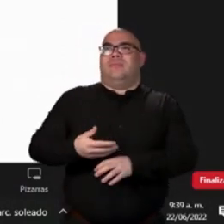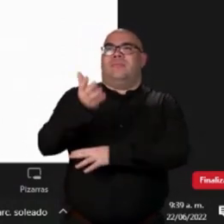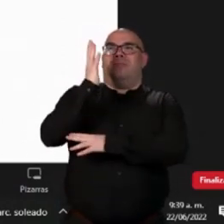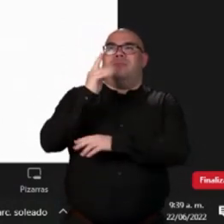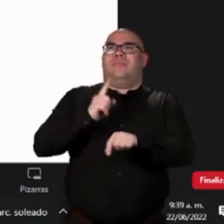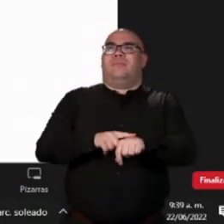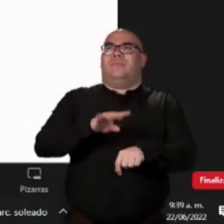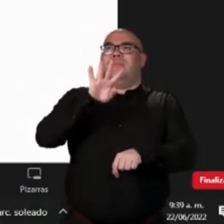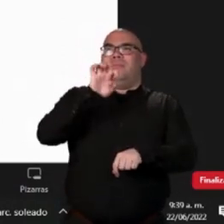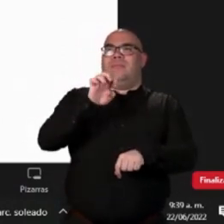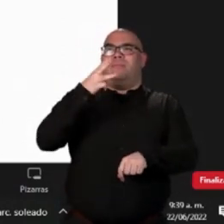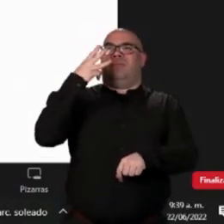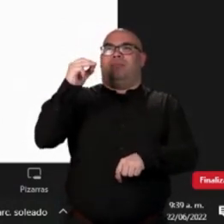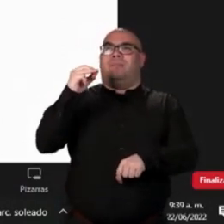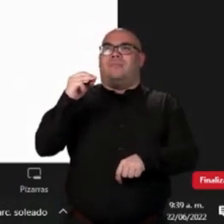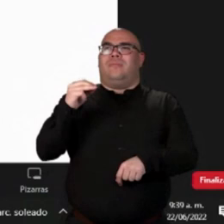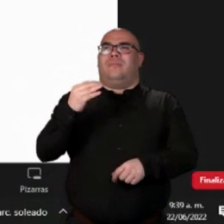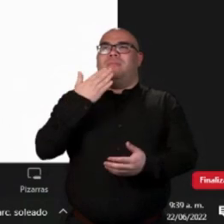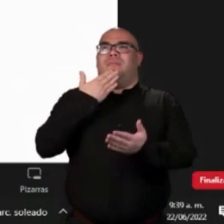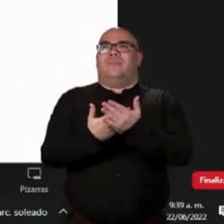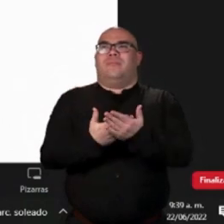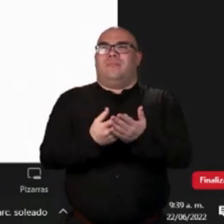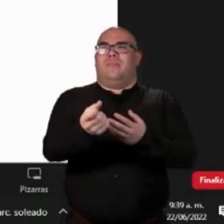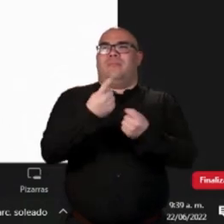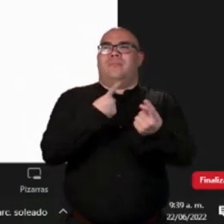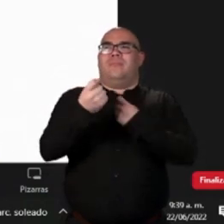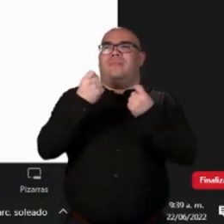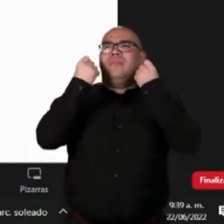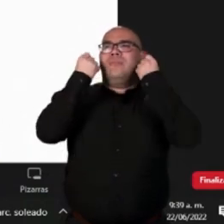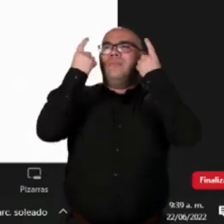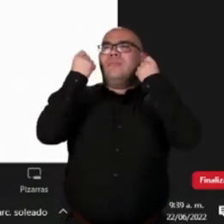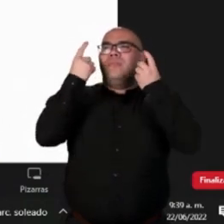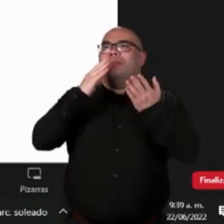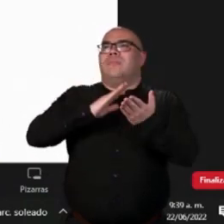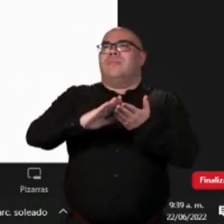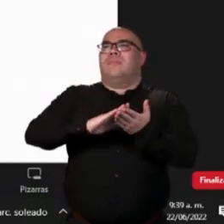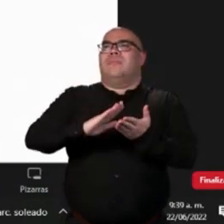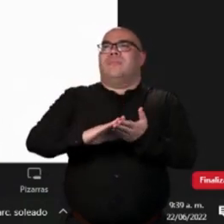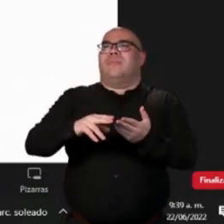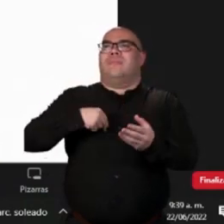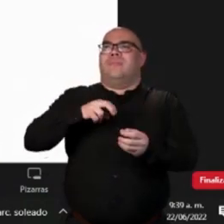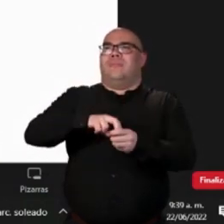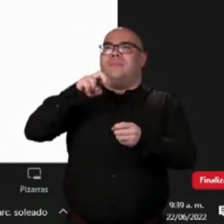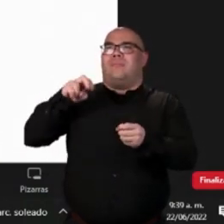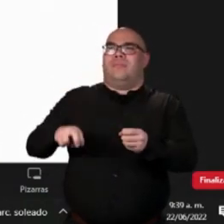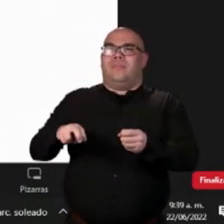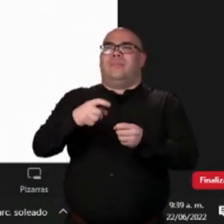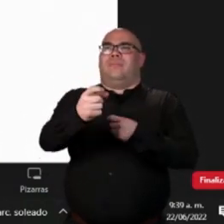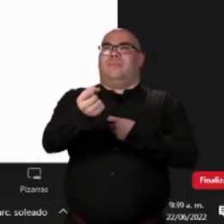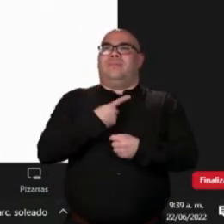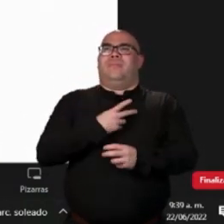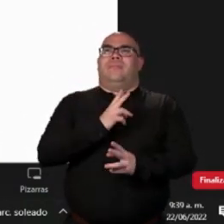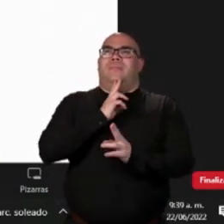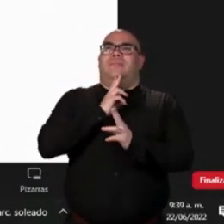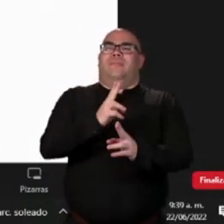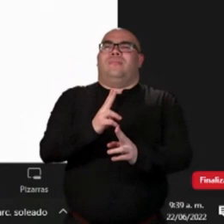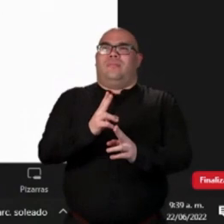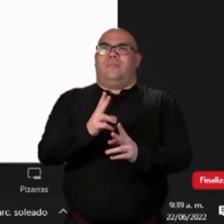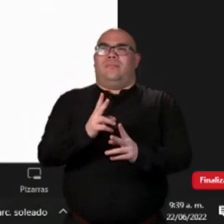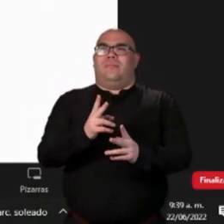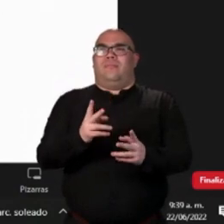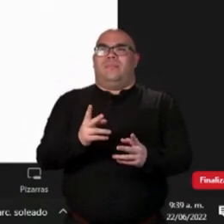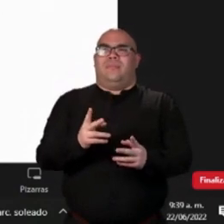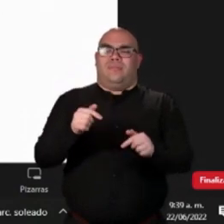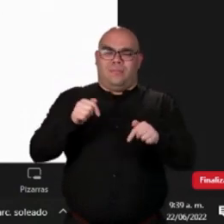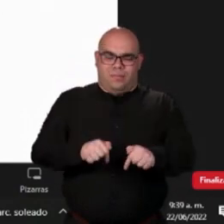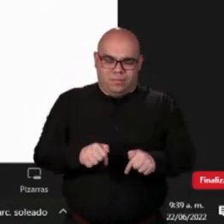a las 9:30 y agradezco mucho su comprensión. Me voy a retirar después de esta pregunta, pero bueno,